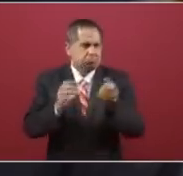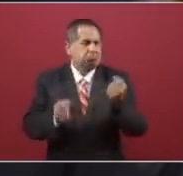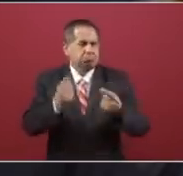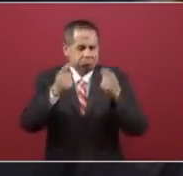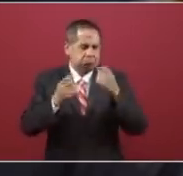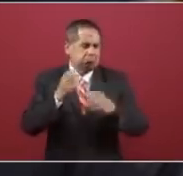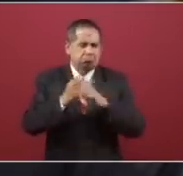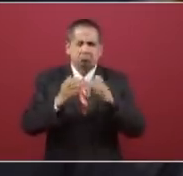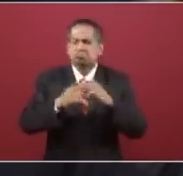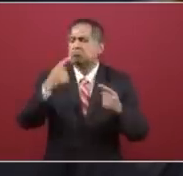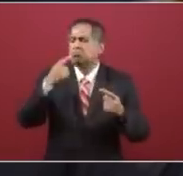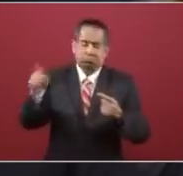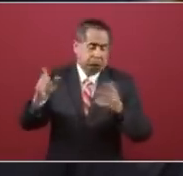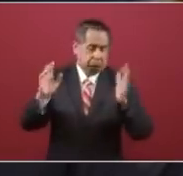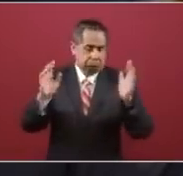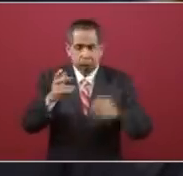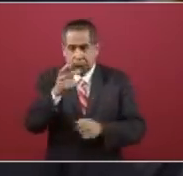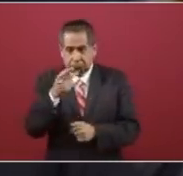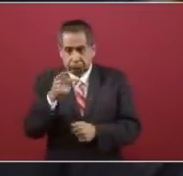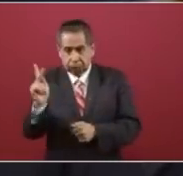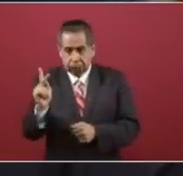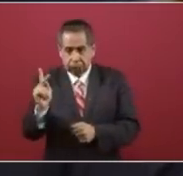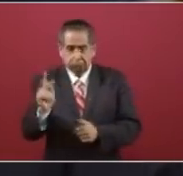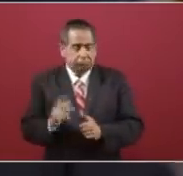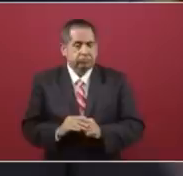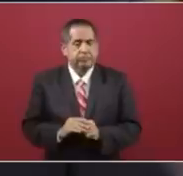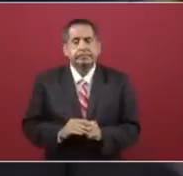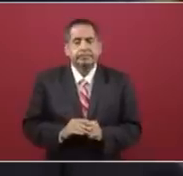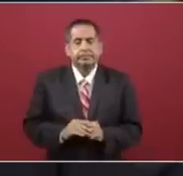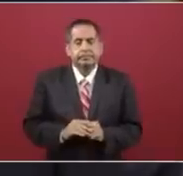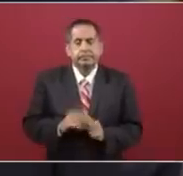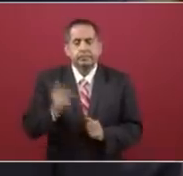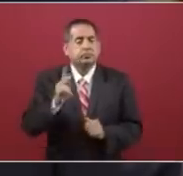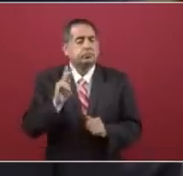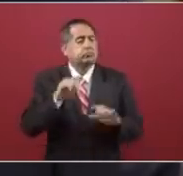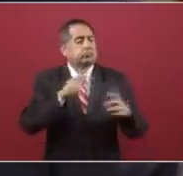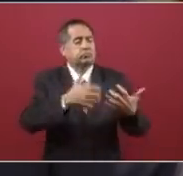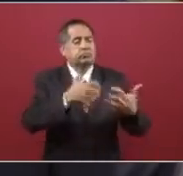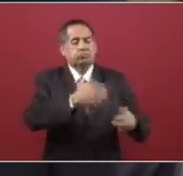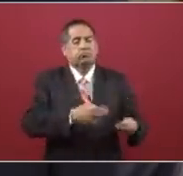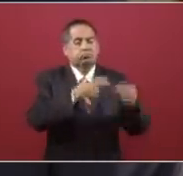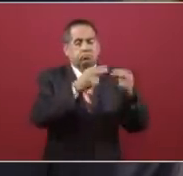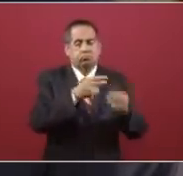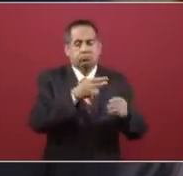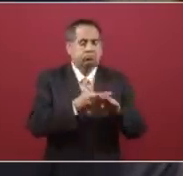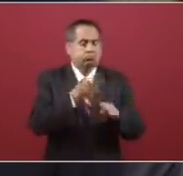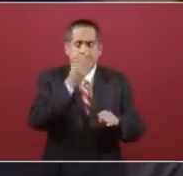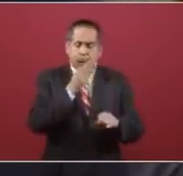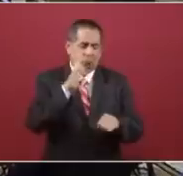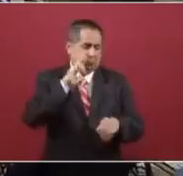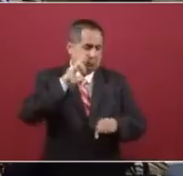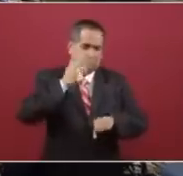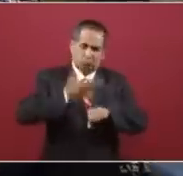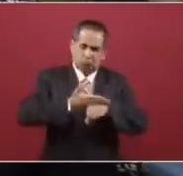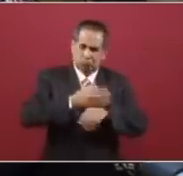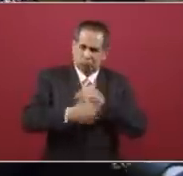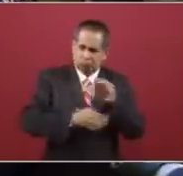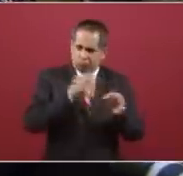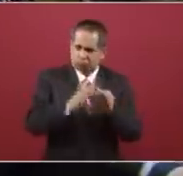casos pero son pre son empresas muy serias